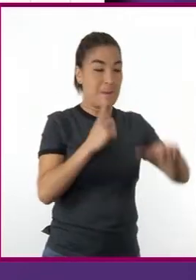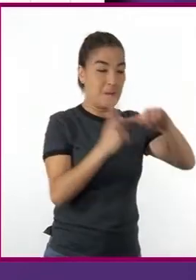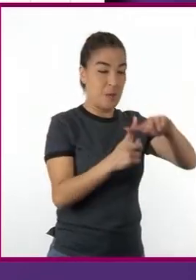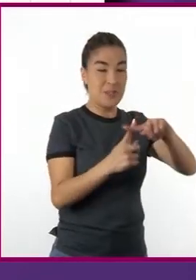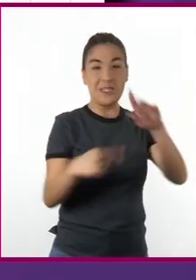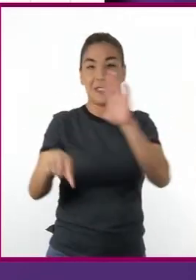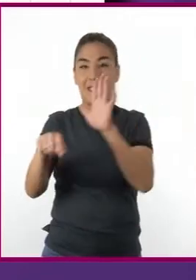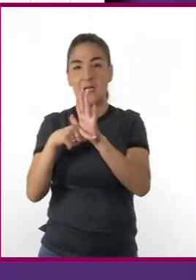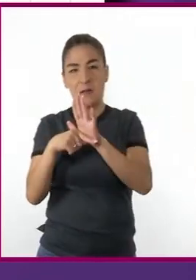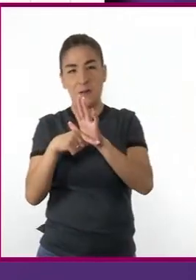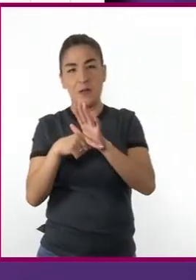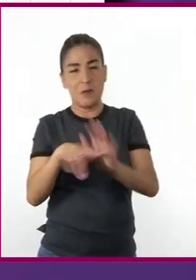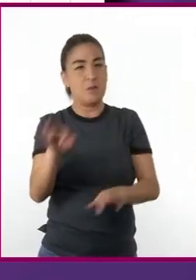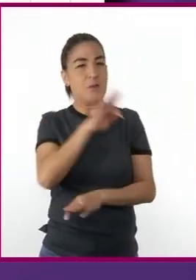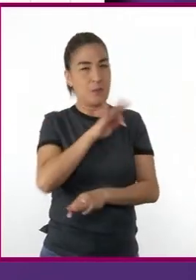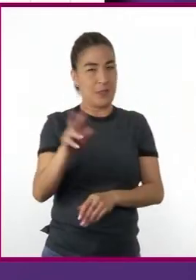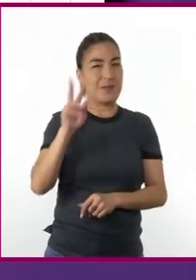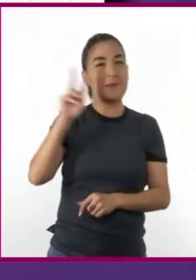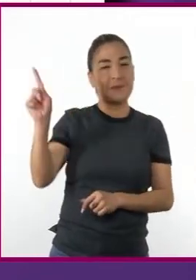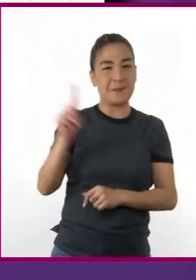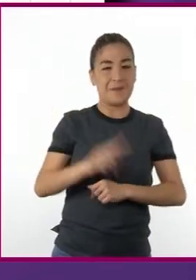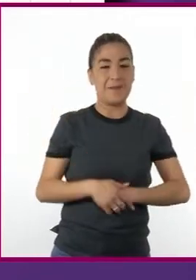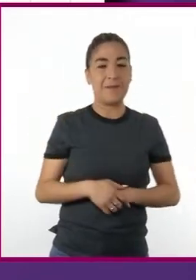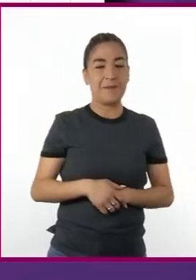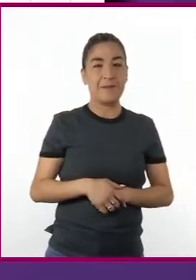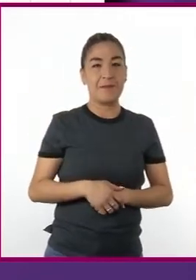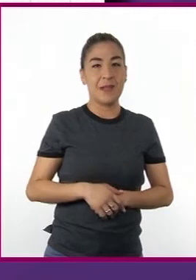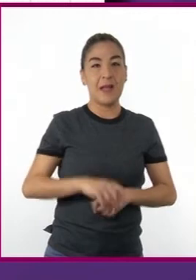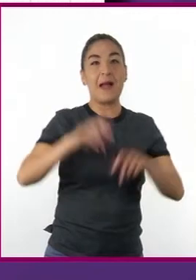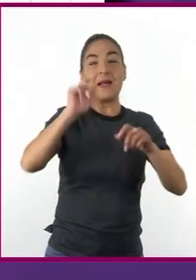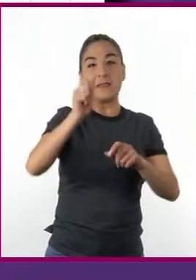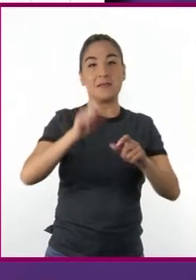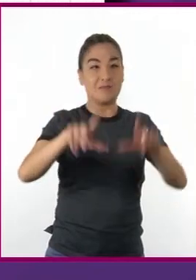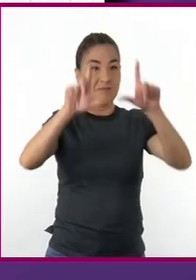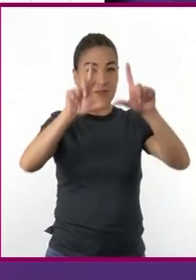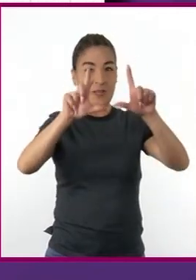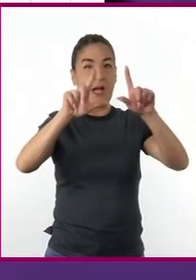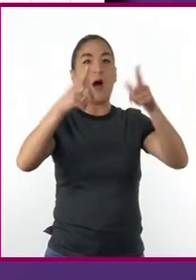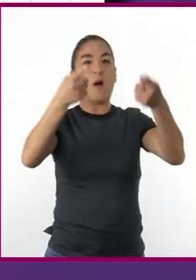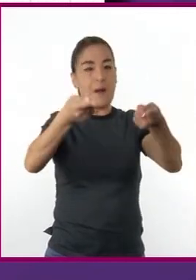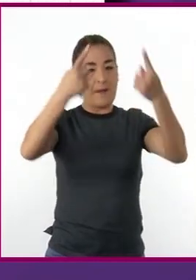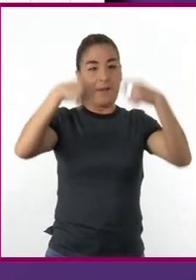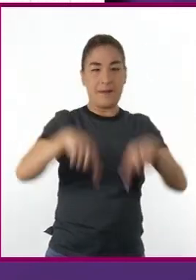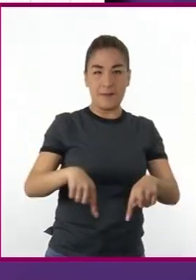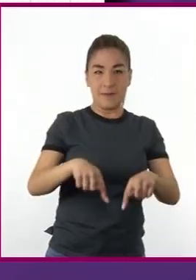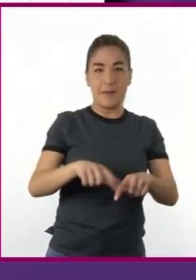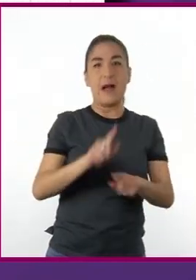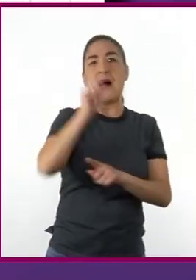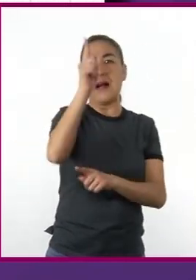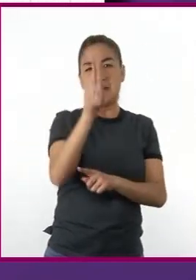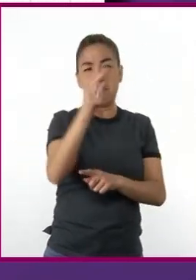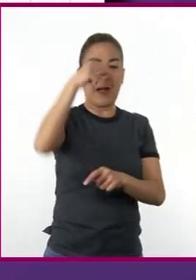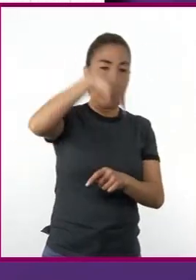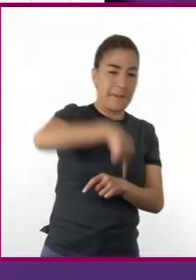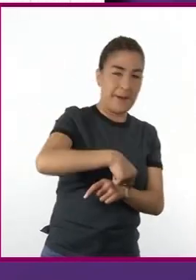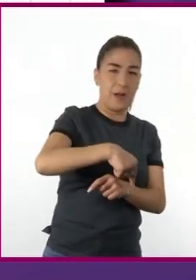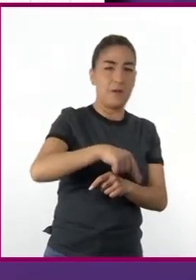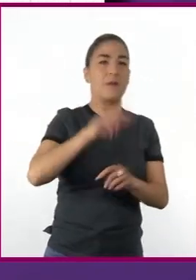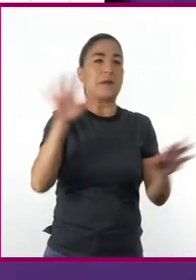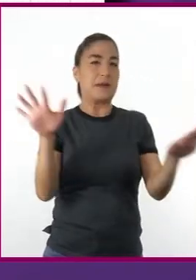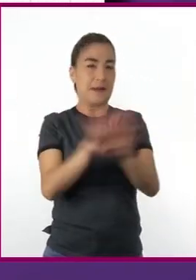negativa, podemos observar que la curva se abre en diferente dirección, ya sea hacia arriba o hacia